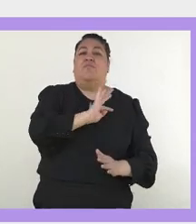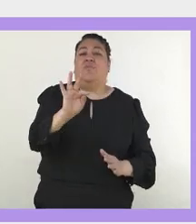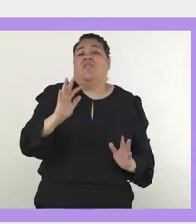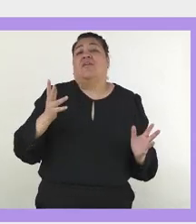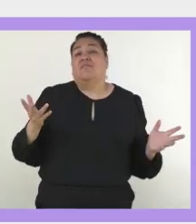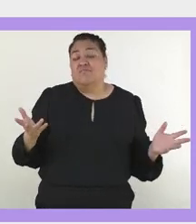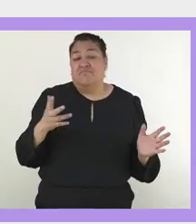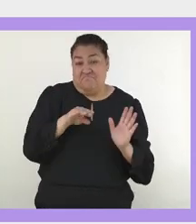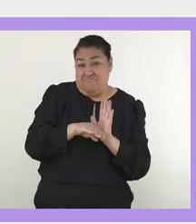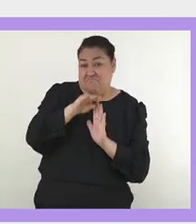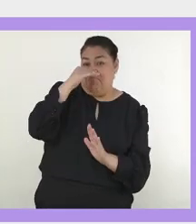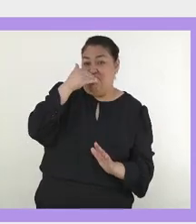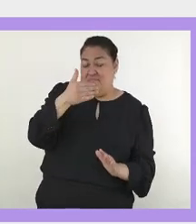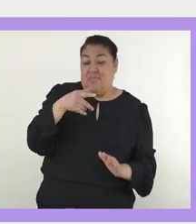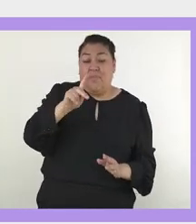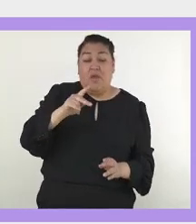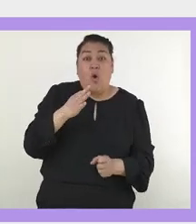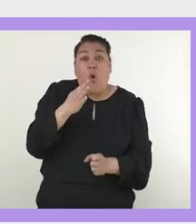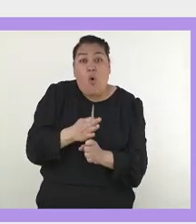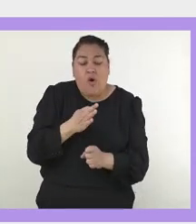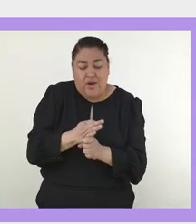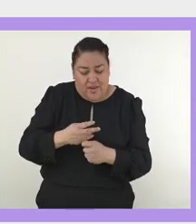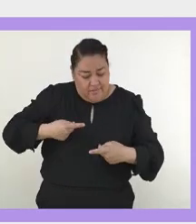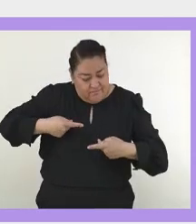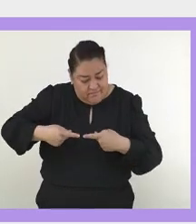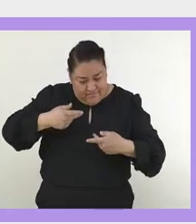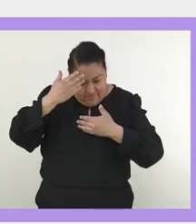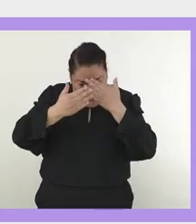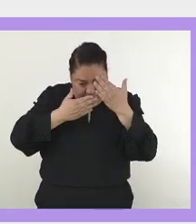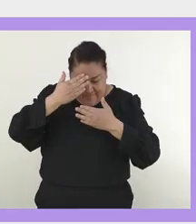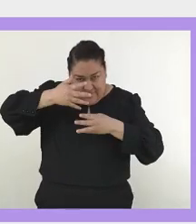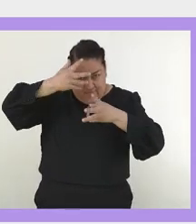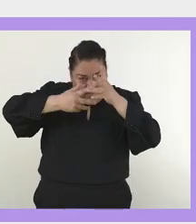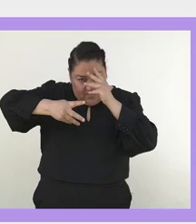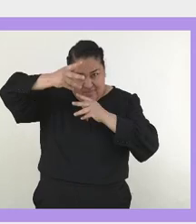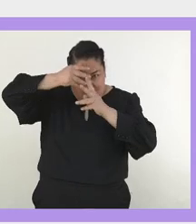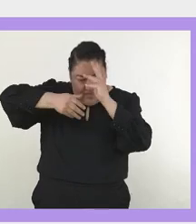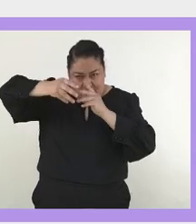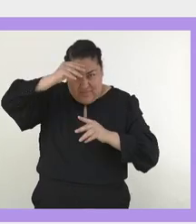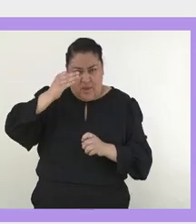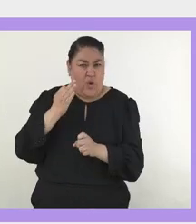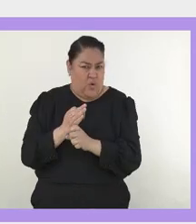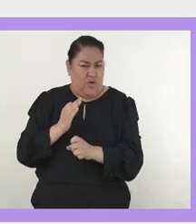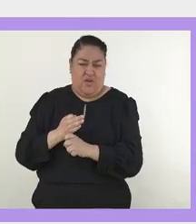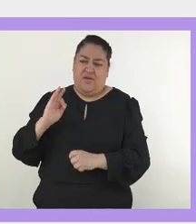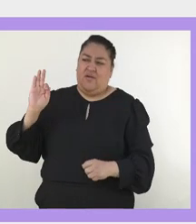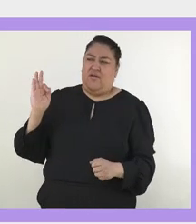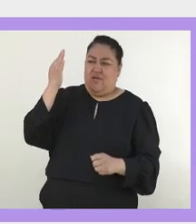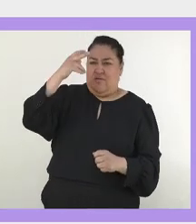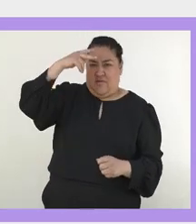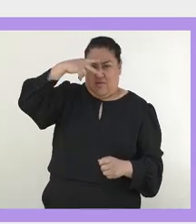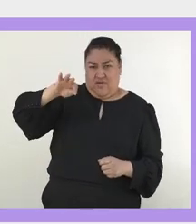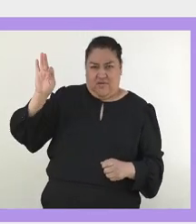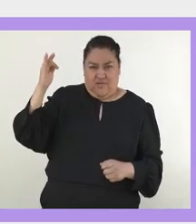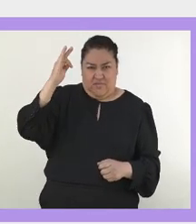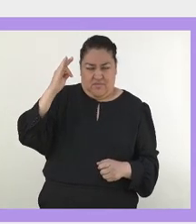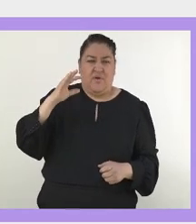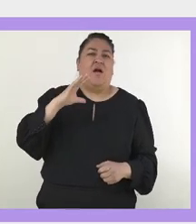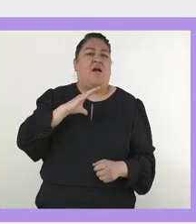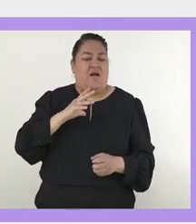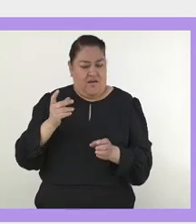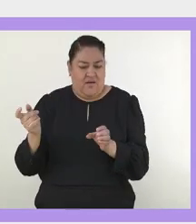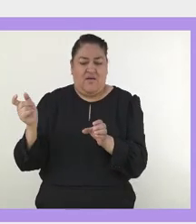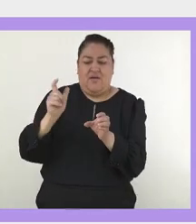lo dice Andrea si no se preparan que la federación mexicana de fútbol hoy ofrece es instancia a través de El Sistema Nacional de